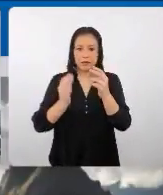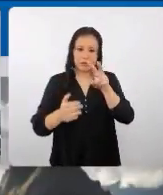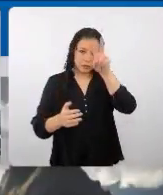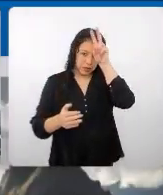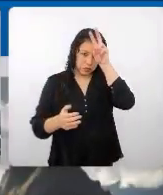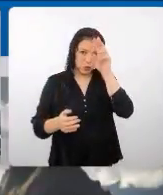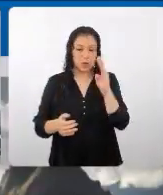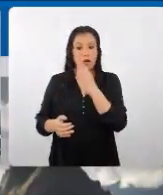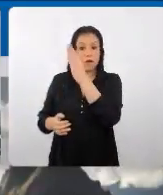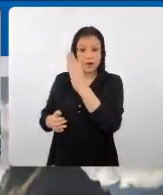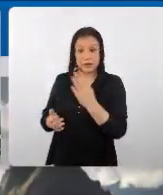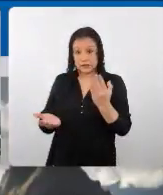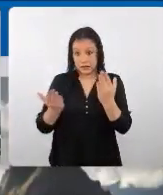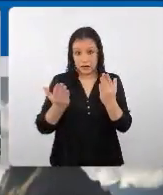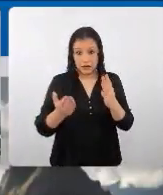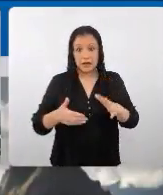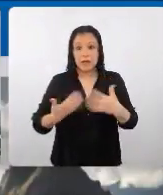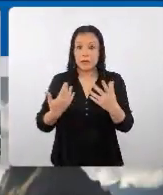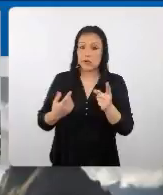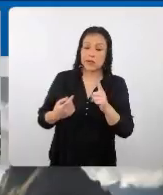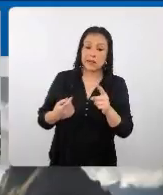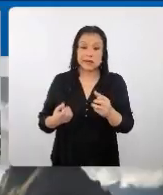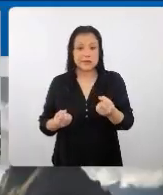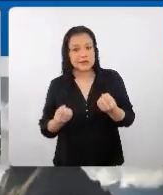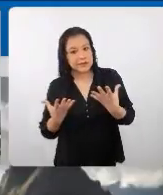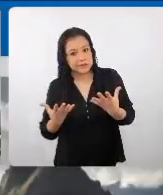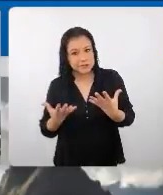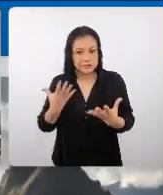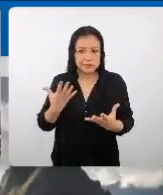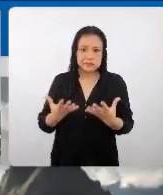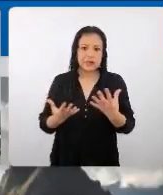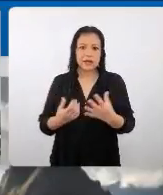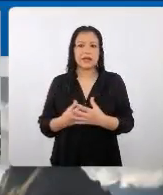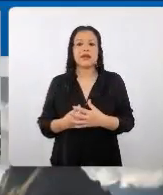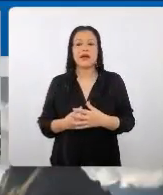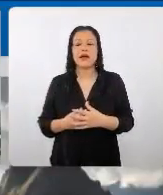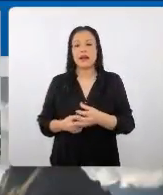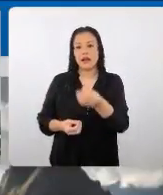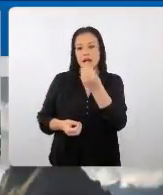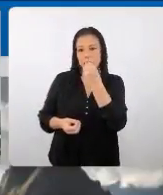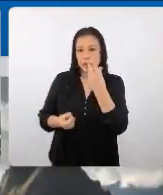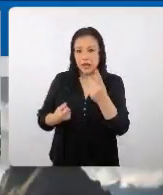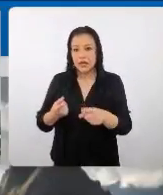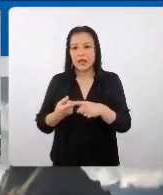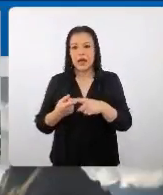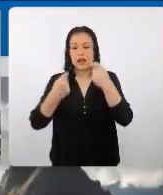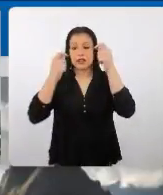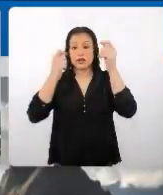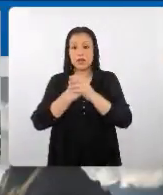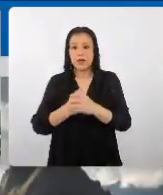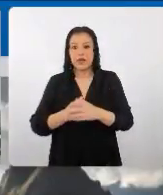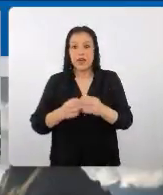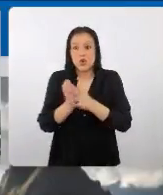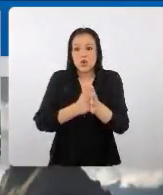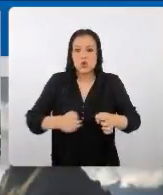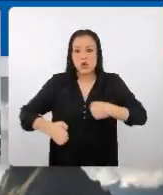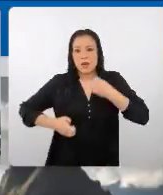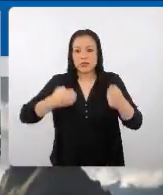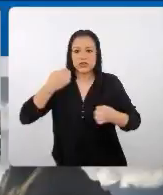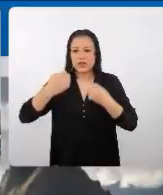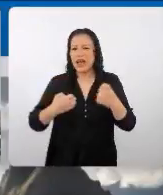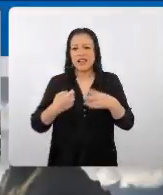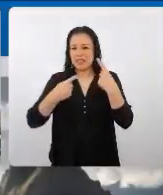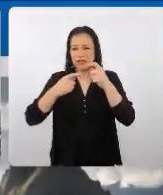país podrían resultar en la gastronomía, turismo de aventura o turismo comunitario y